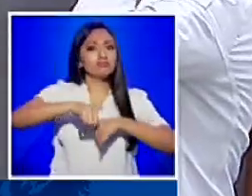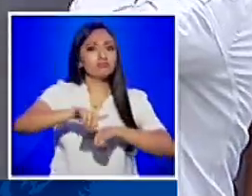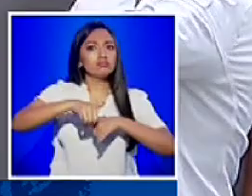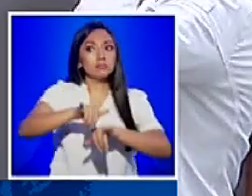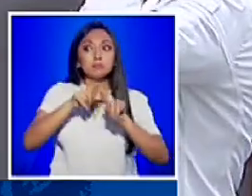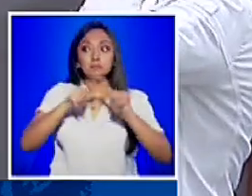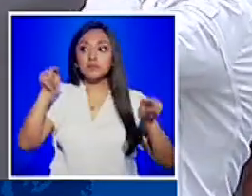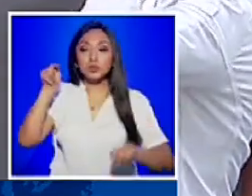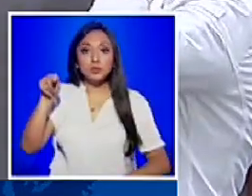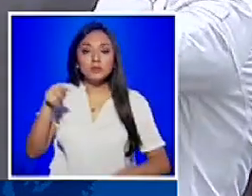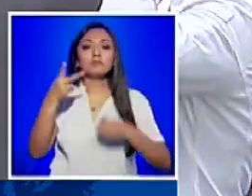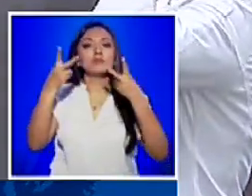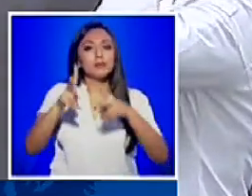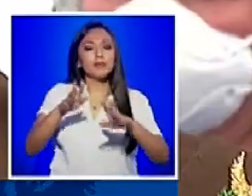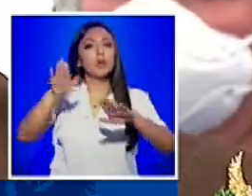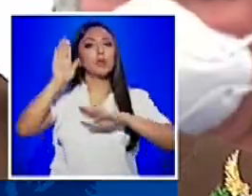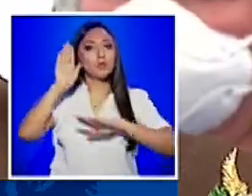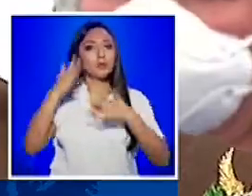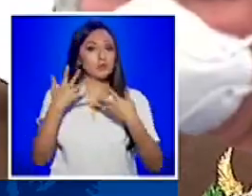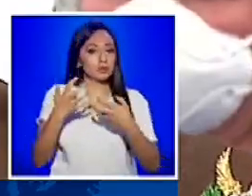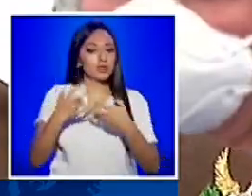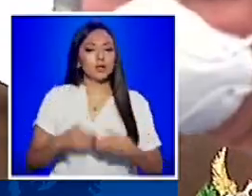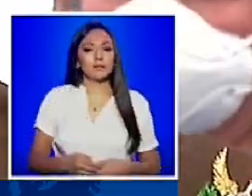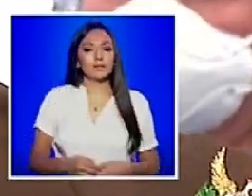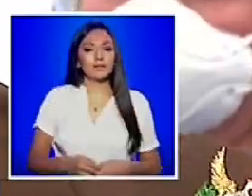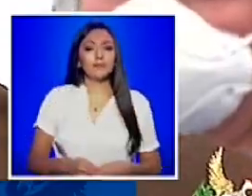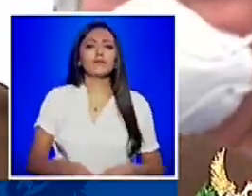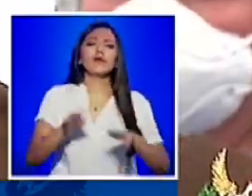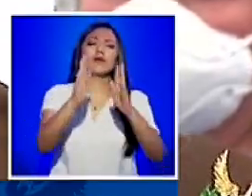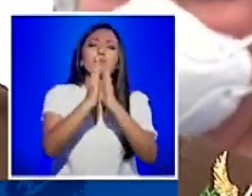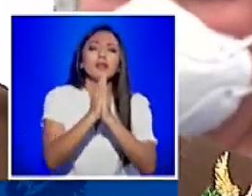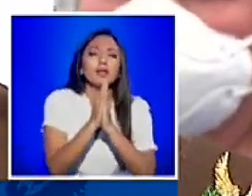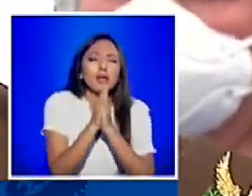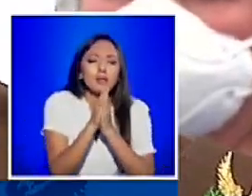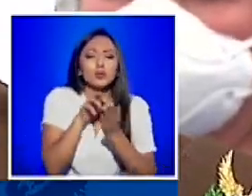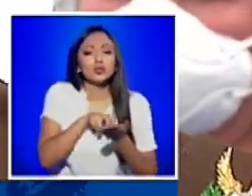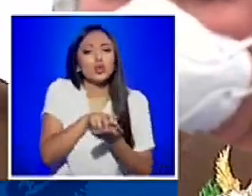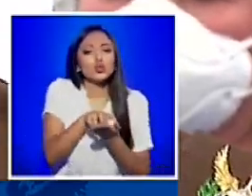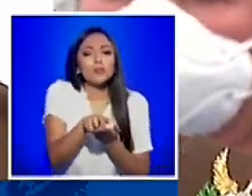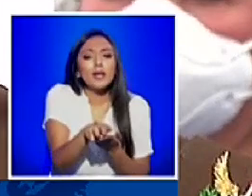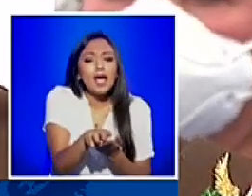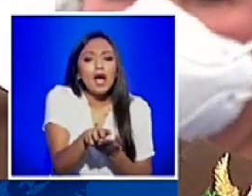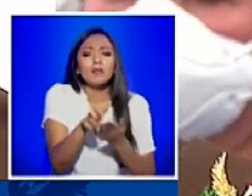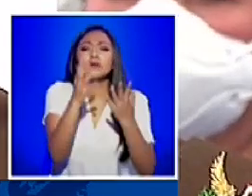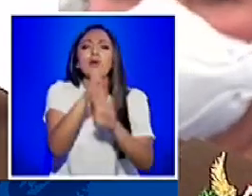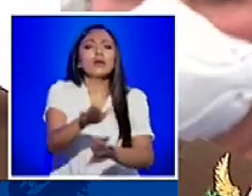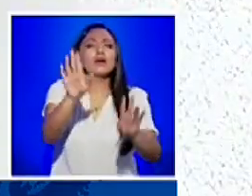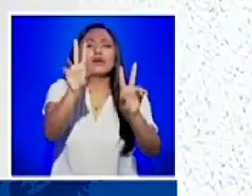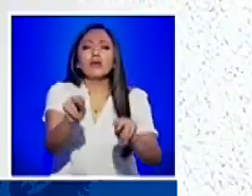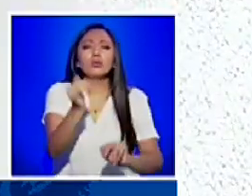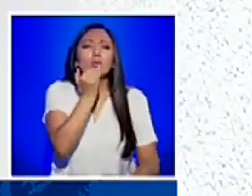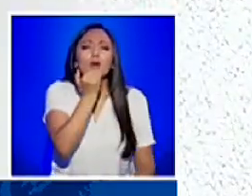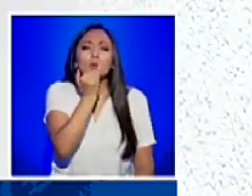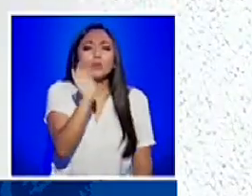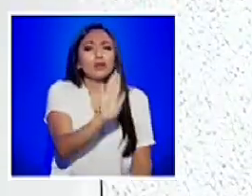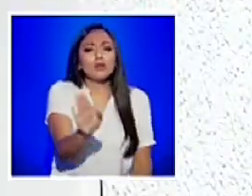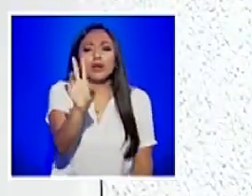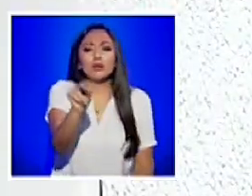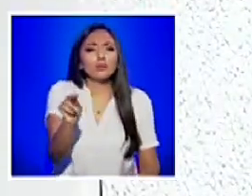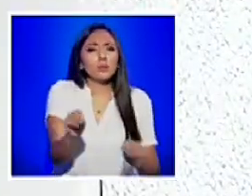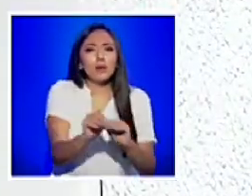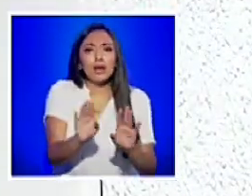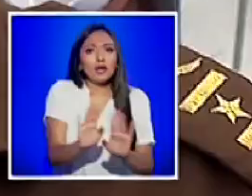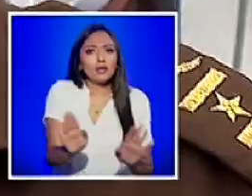pero ellos también piden compromisos. No sé cómo suplicarles que por favor ya no cometamos errores. No podemos